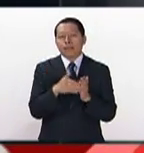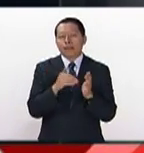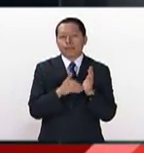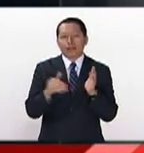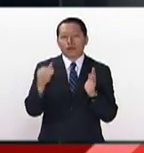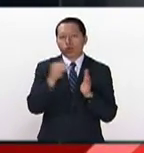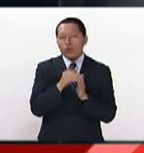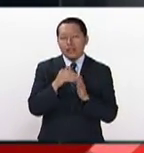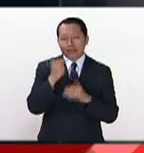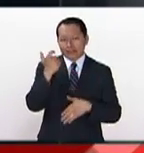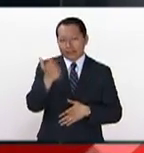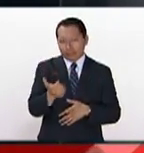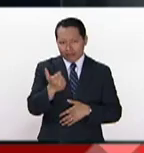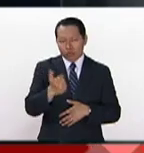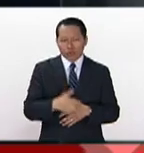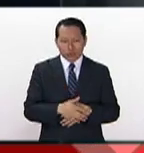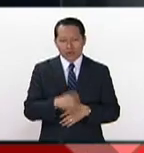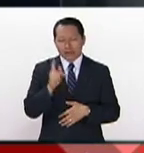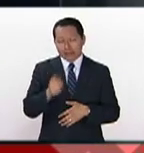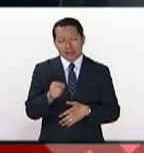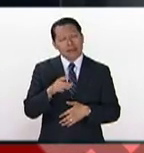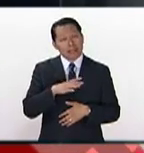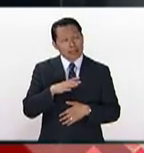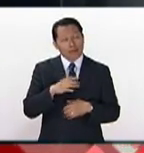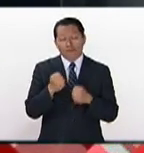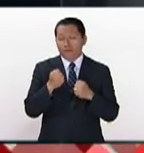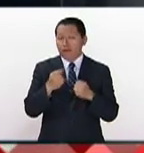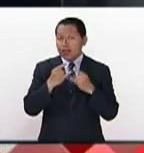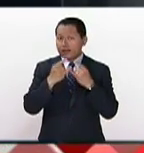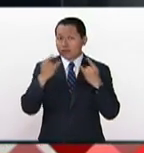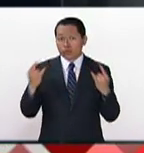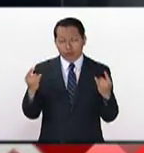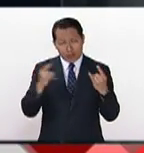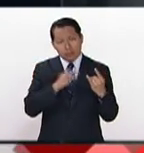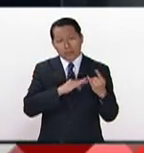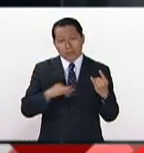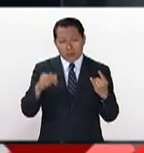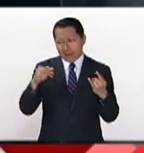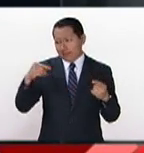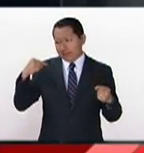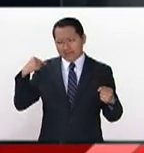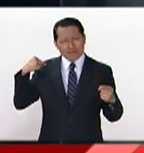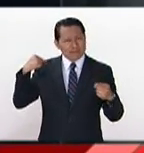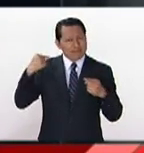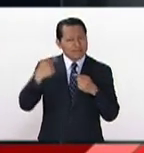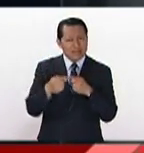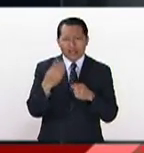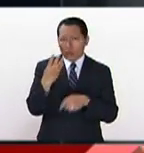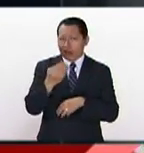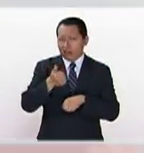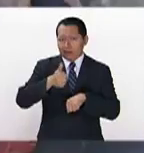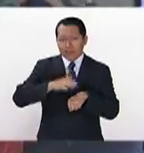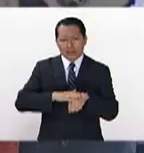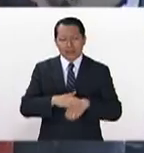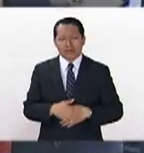130,000 millones de pesos, una cifra inédita, por lo menos en las últimas 4 administraciones. Lamentó que